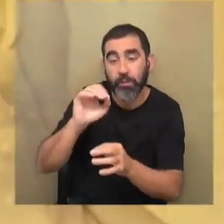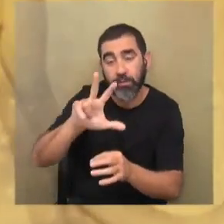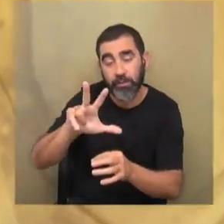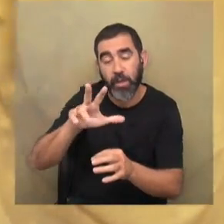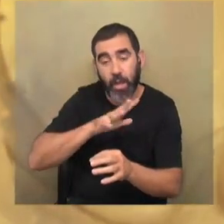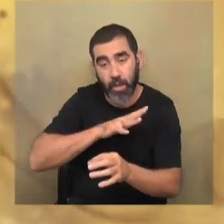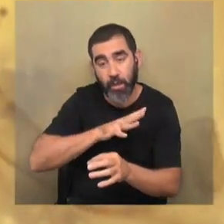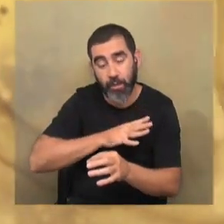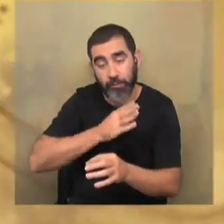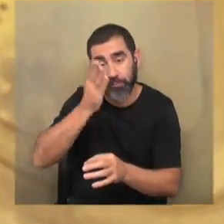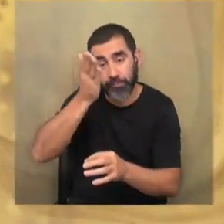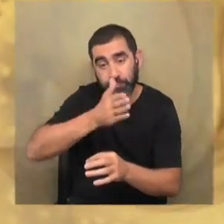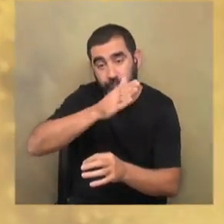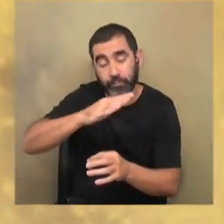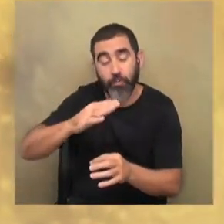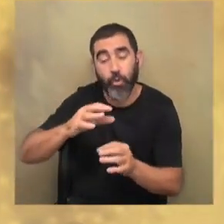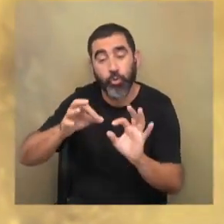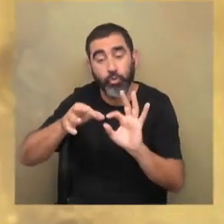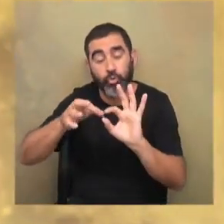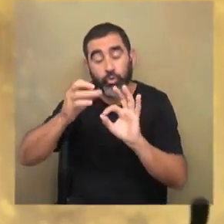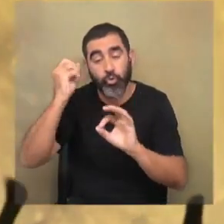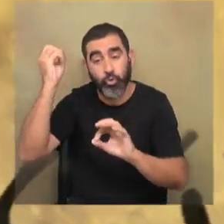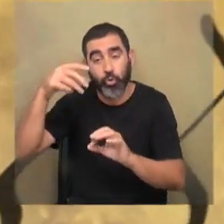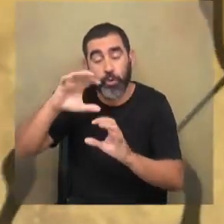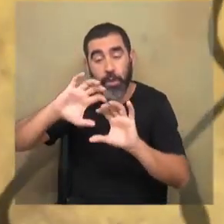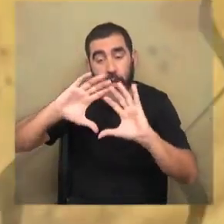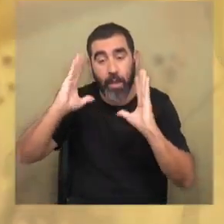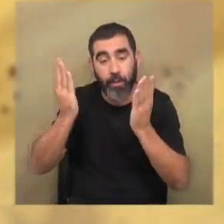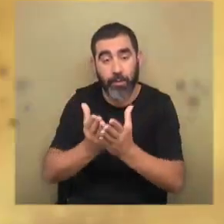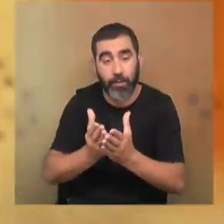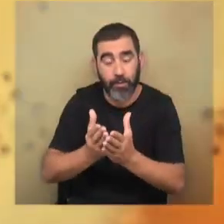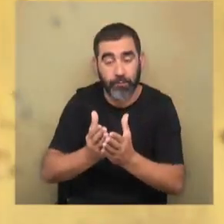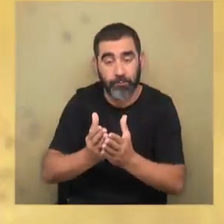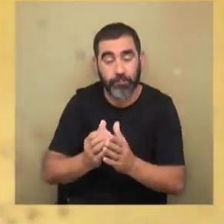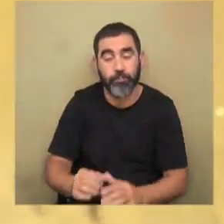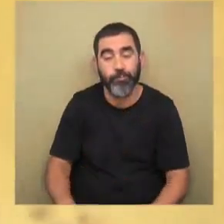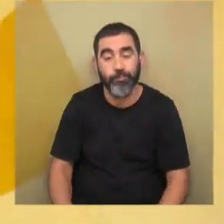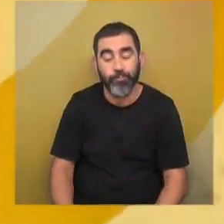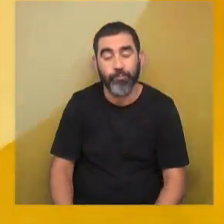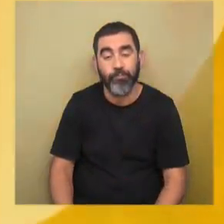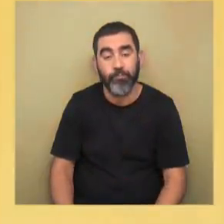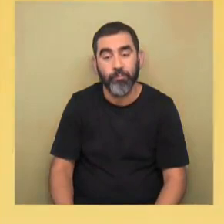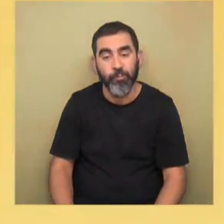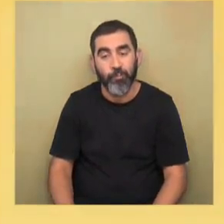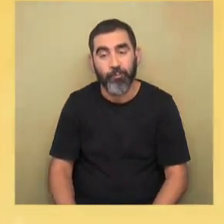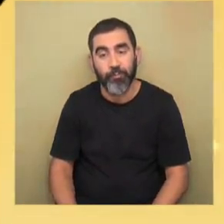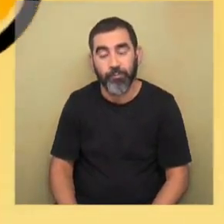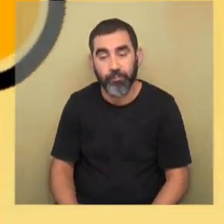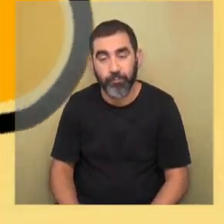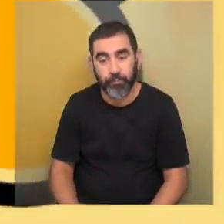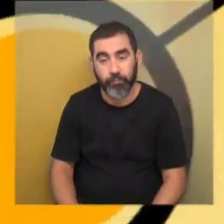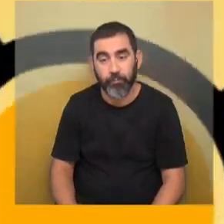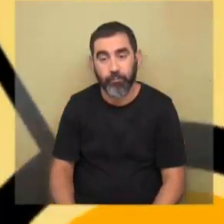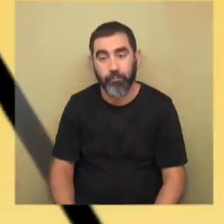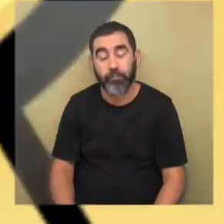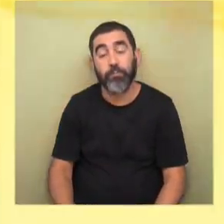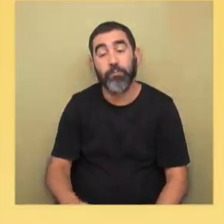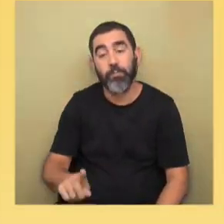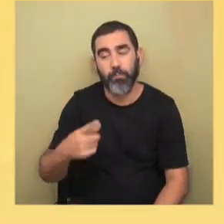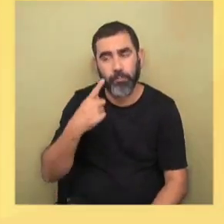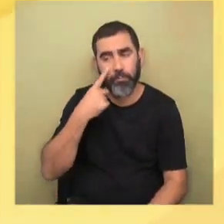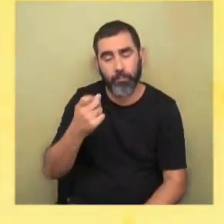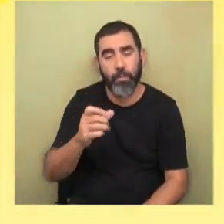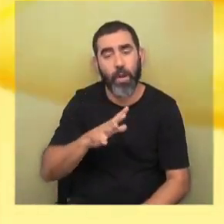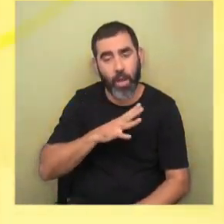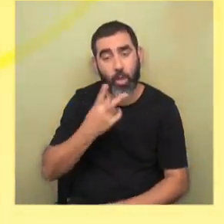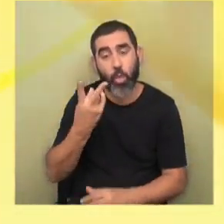en la línea del Sol y la Tierra. Esas 3 posiciones son los puntos descubiertos por Euler, antes que Lagrange. Y luego Lagrange se dio cuenta que